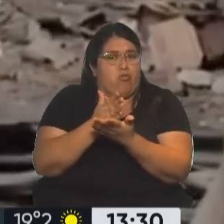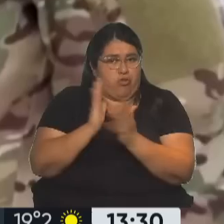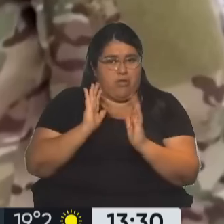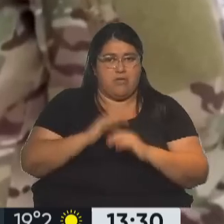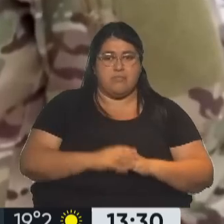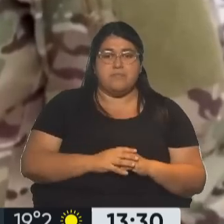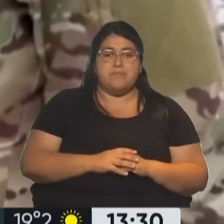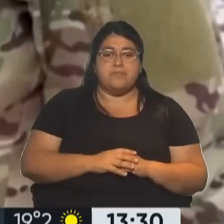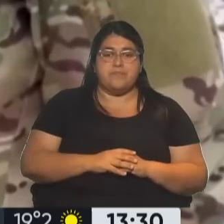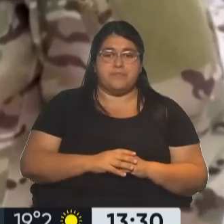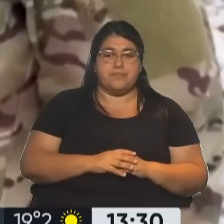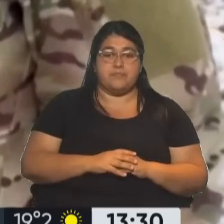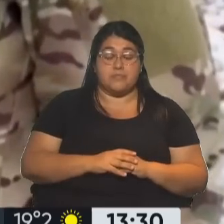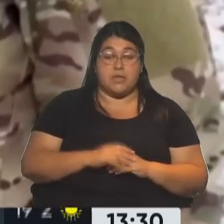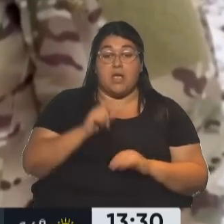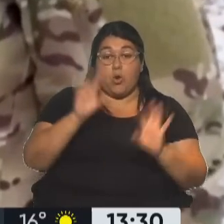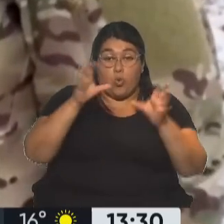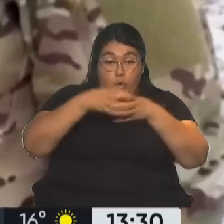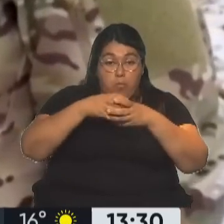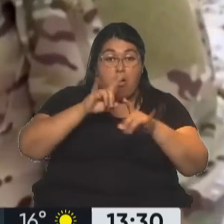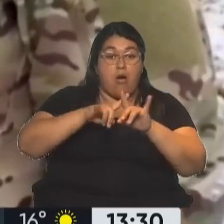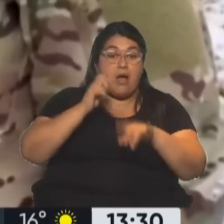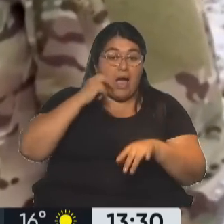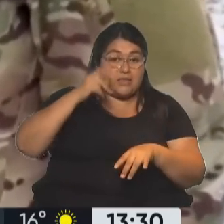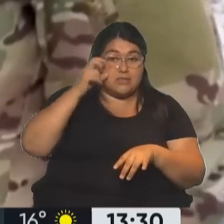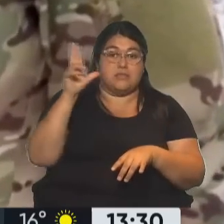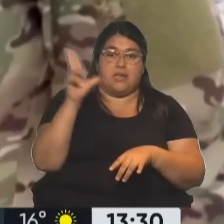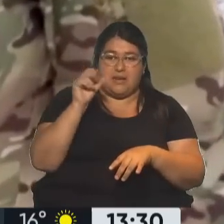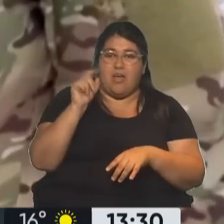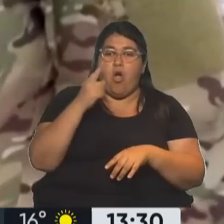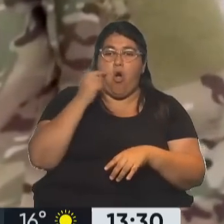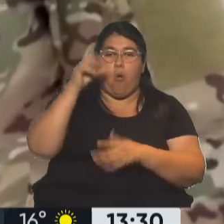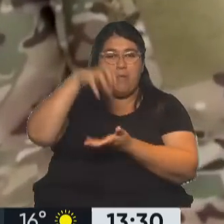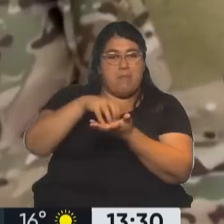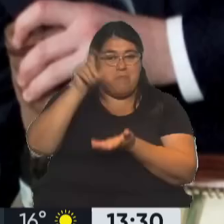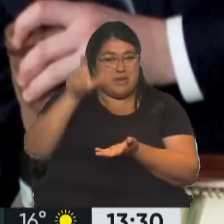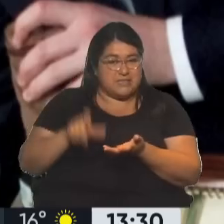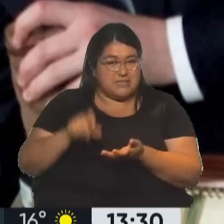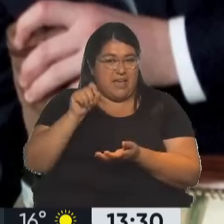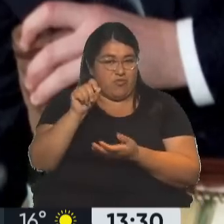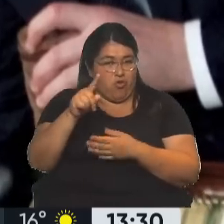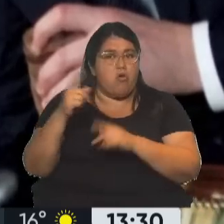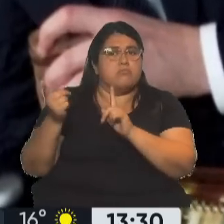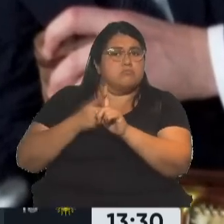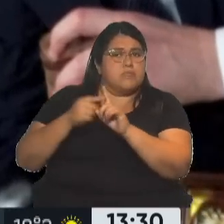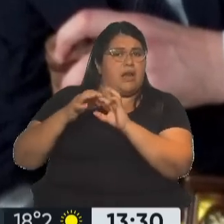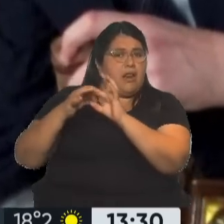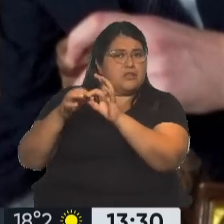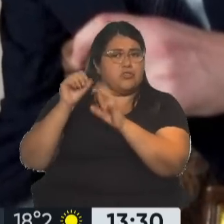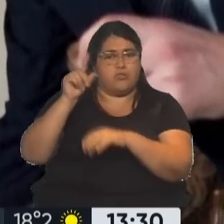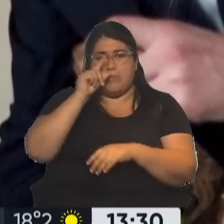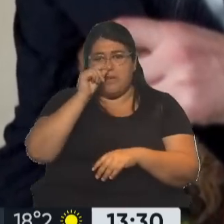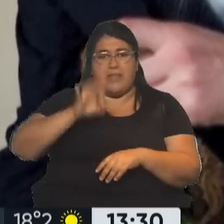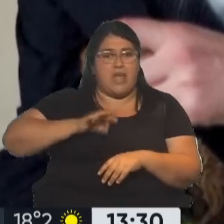Minsk. Detrás del grupo Wagner emerge la figura del empresario Yevgeny Prigozhin, estrechamente vinculado a Putin desde